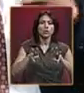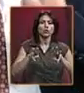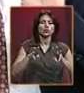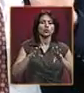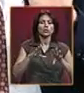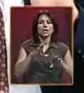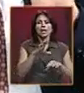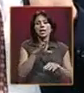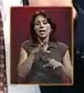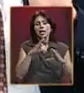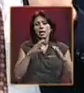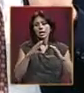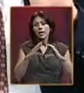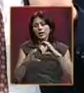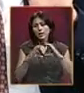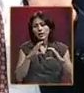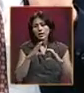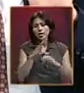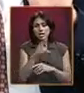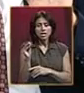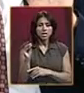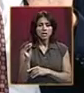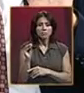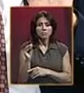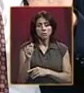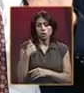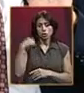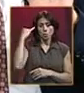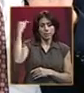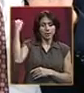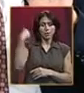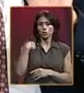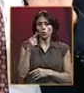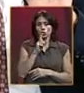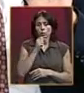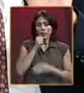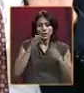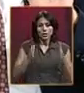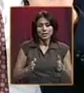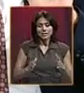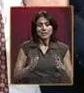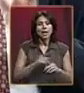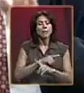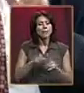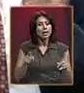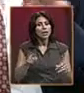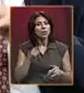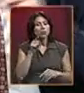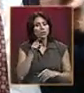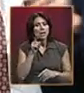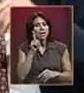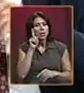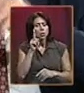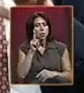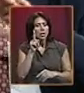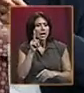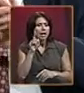observar me imagino yo, que no soy periodista, en una vida próxima tal vez